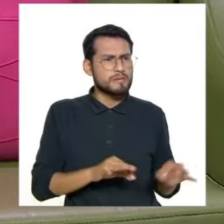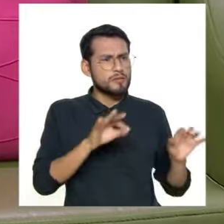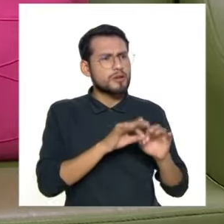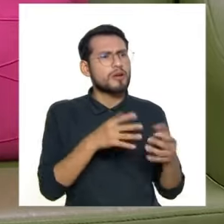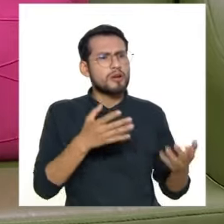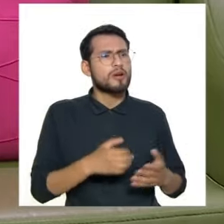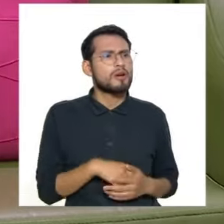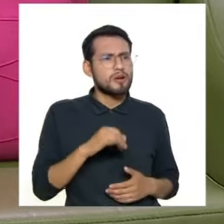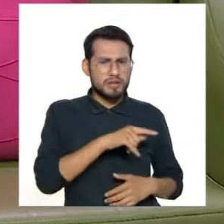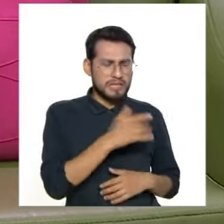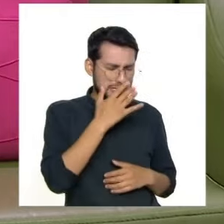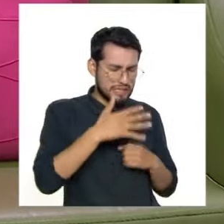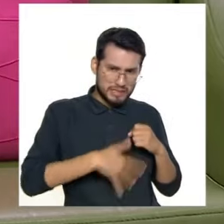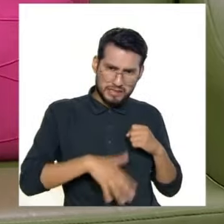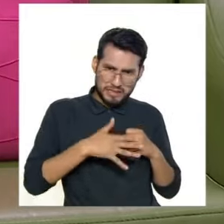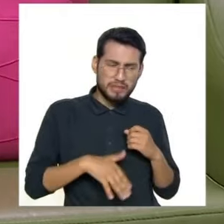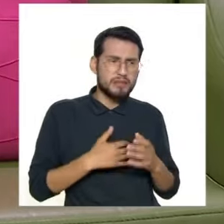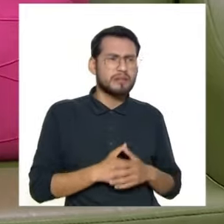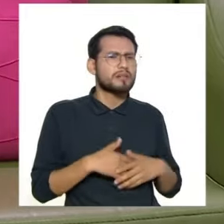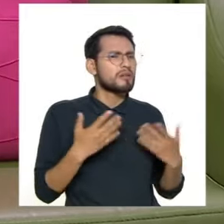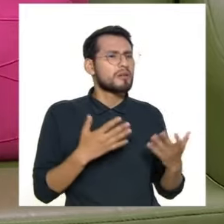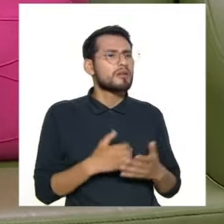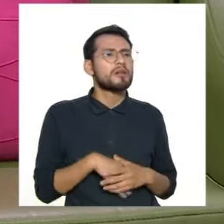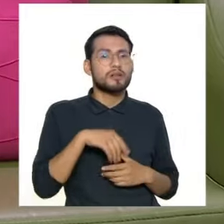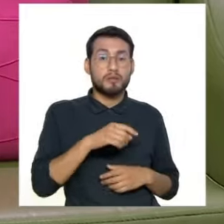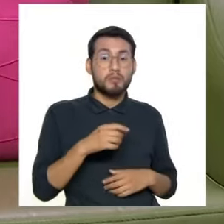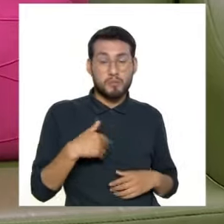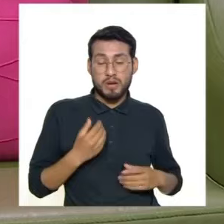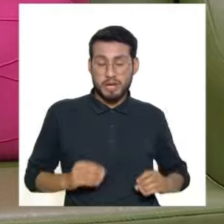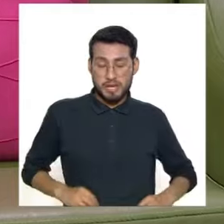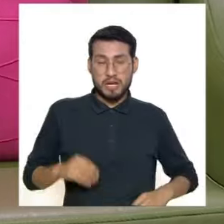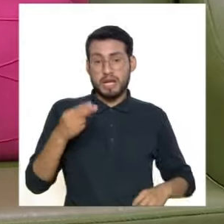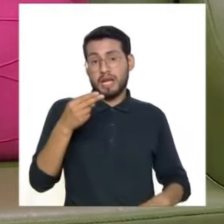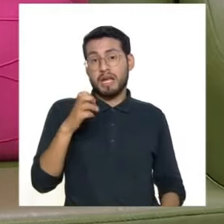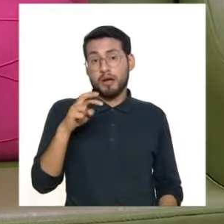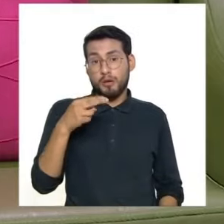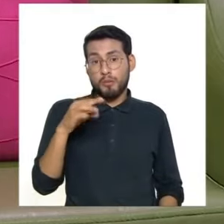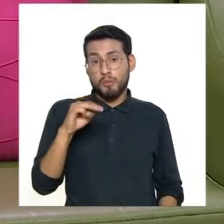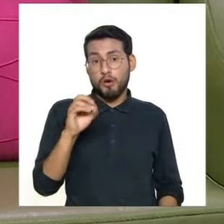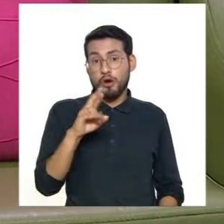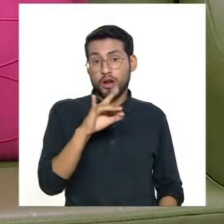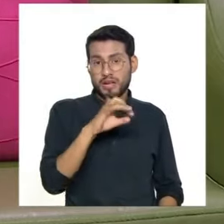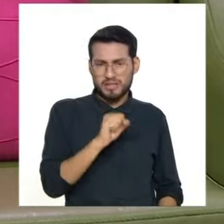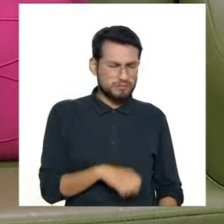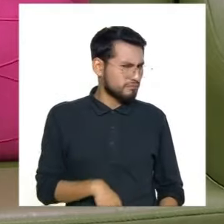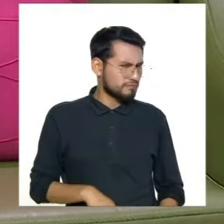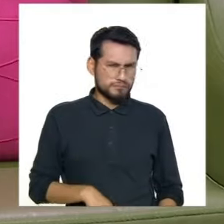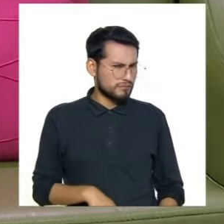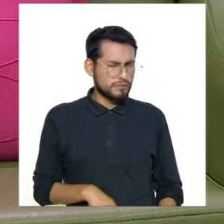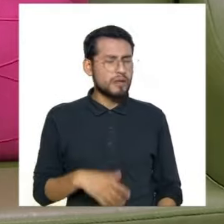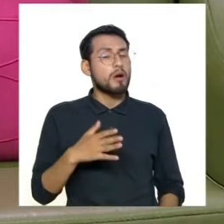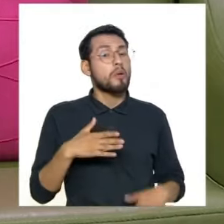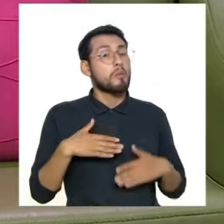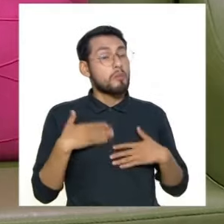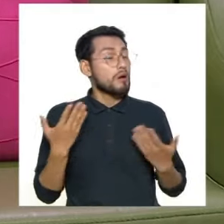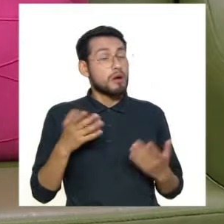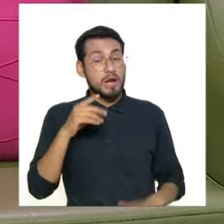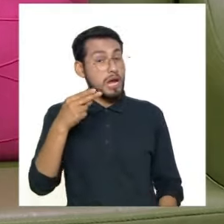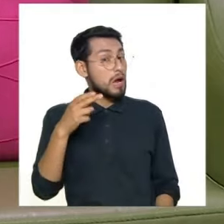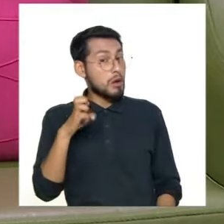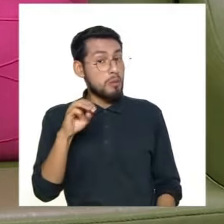síntomas como la pérdida de sangre atribuyéndole esto a hemorroides uno ve sangre dice Bueno son hemorroides pero no muchos de esos casos no son